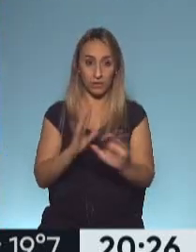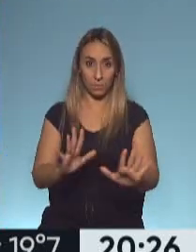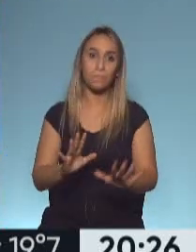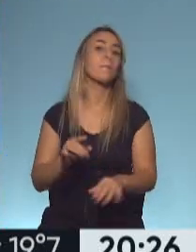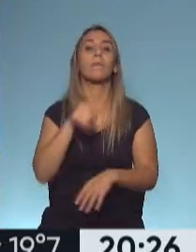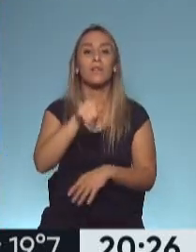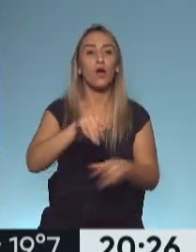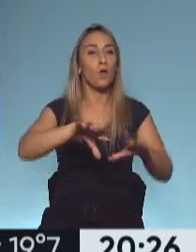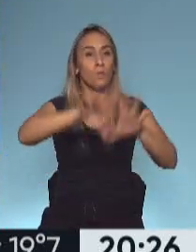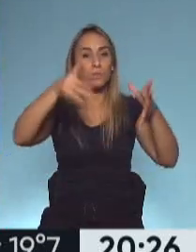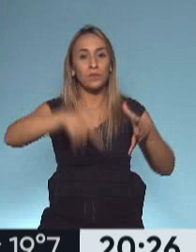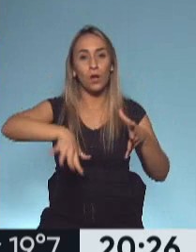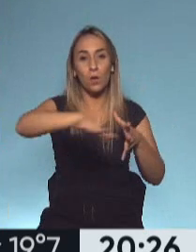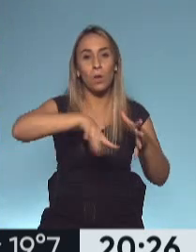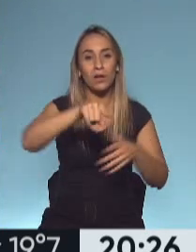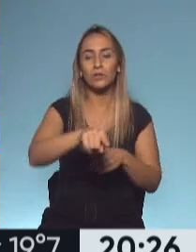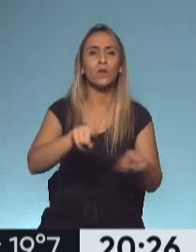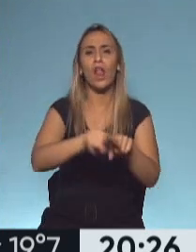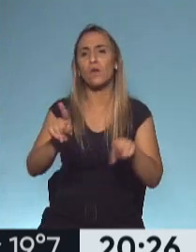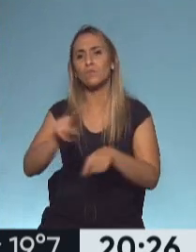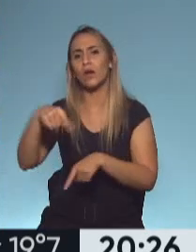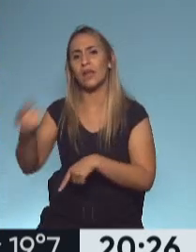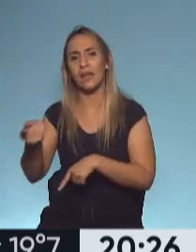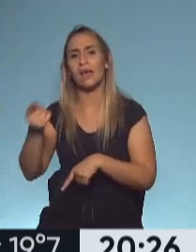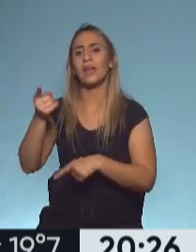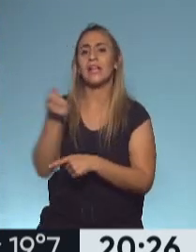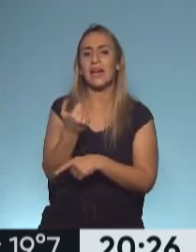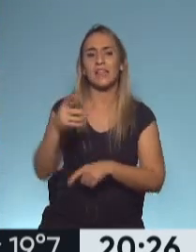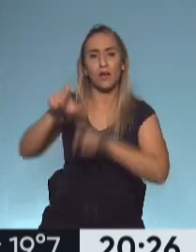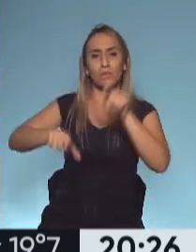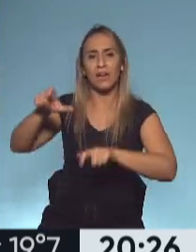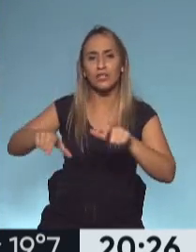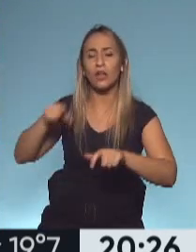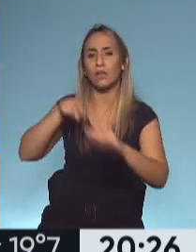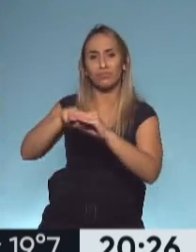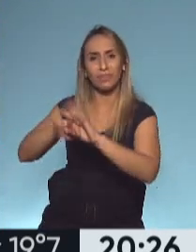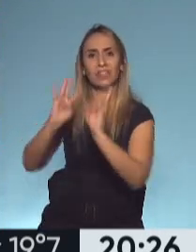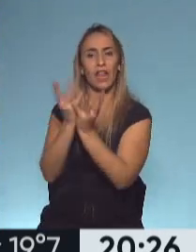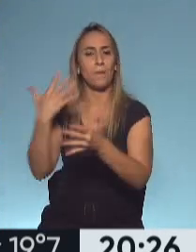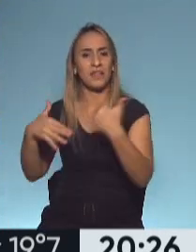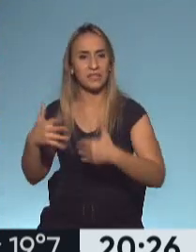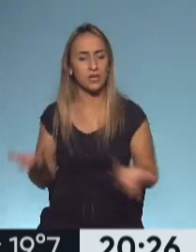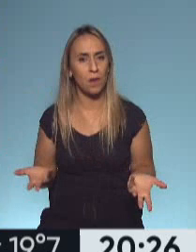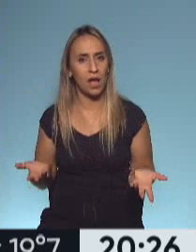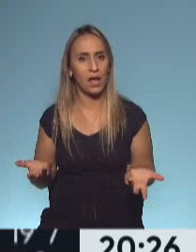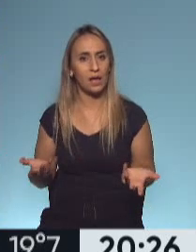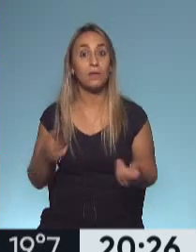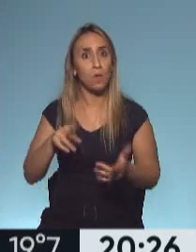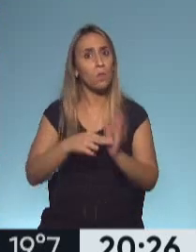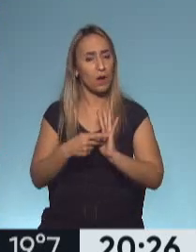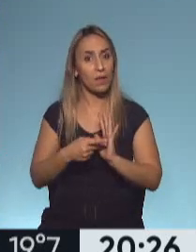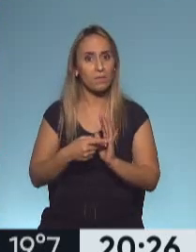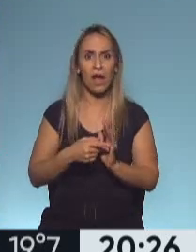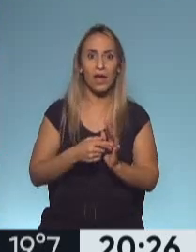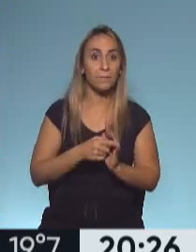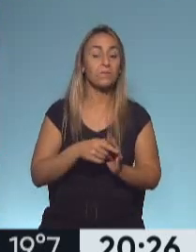paciente ventilado en un shock room no es la misma que la morbimortalidad ventilado en un paciente en una terapia intensiva. Entonces es un problema. Las derivaciones